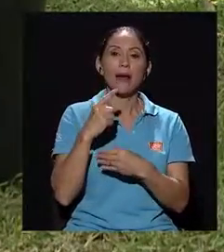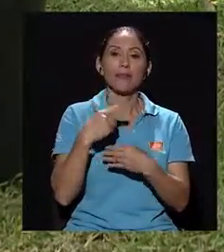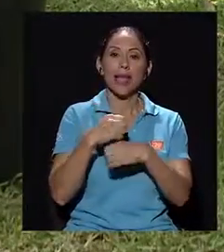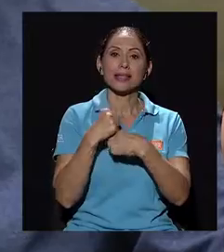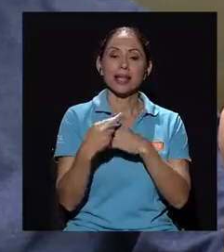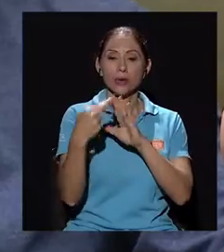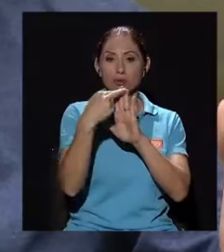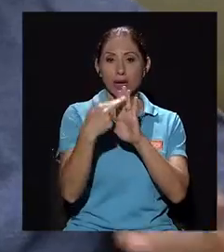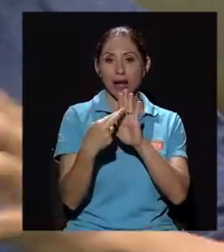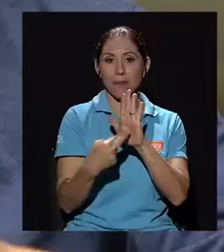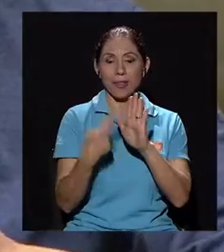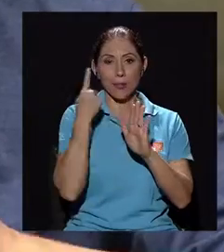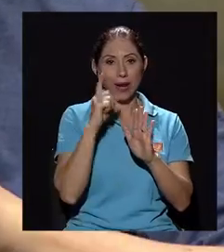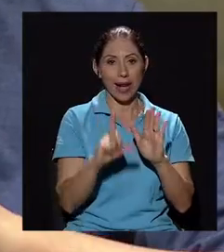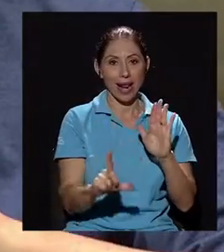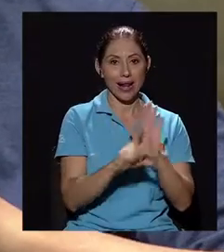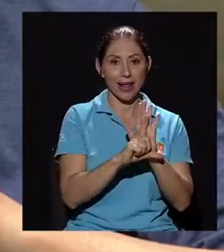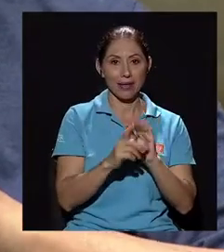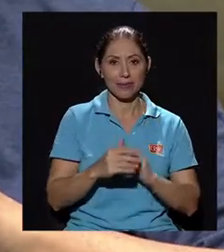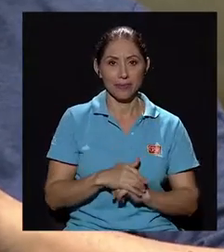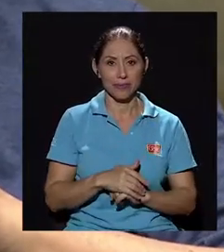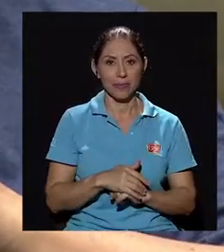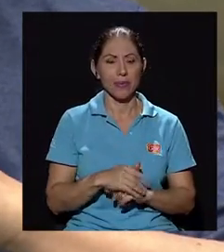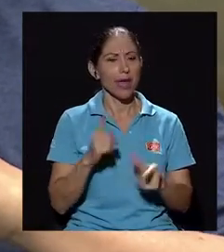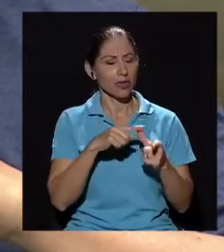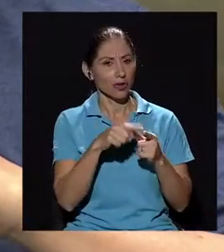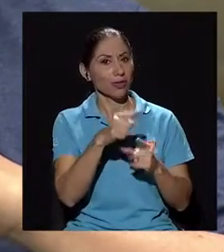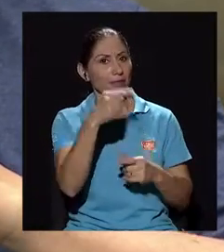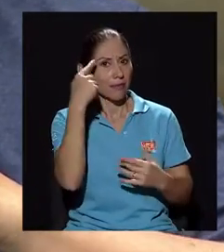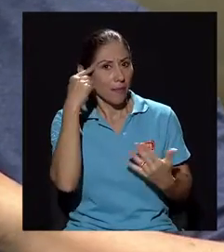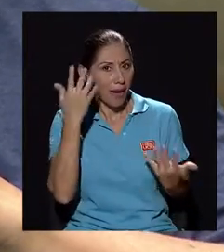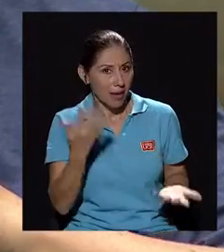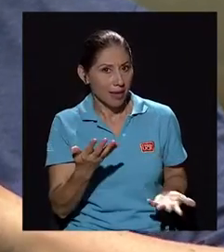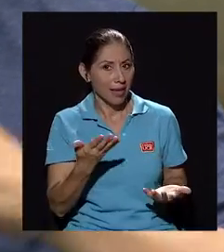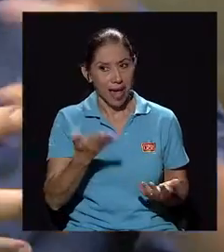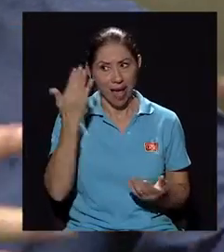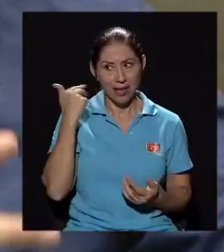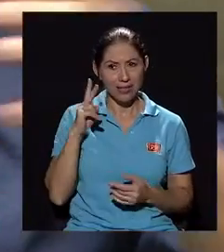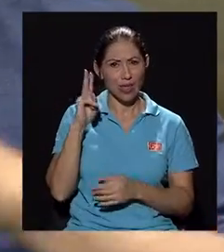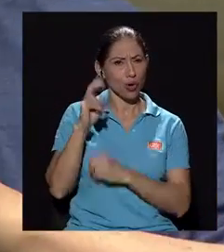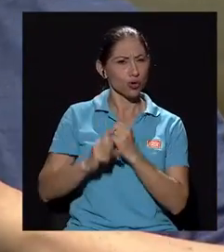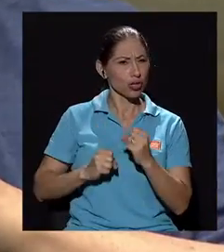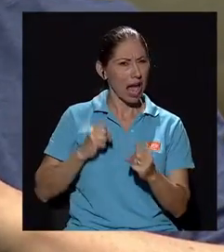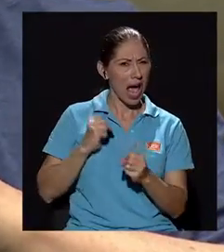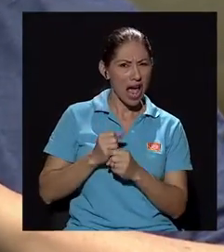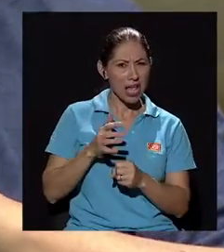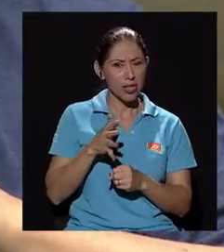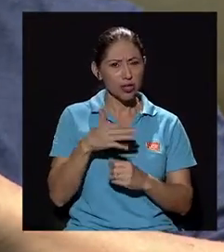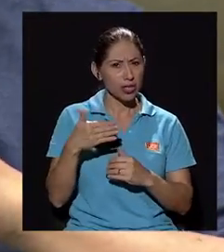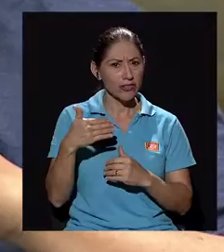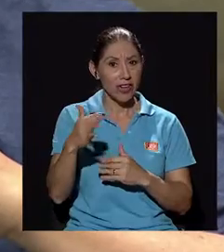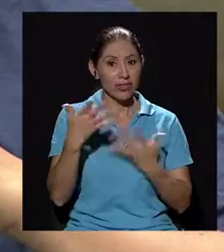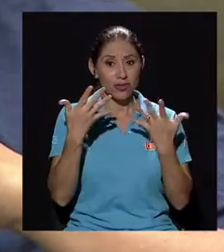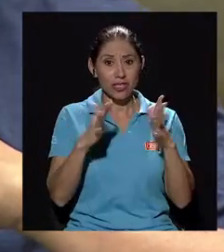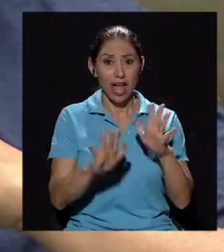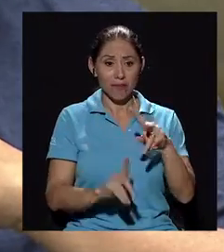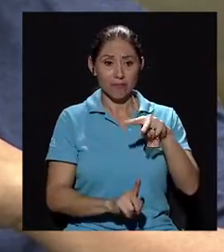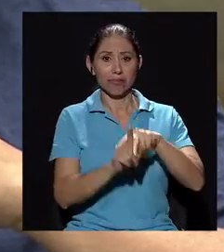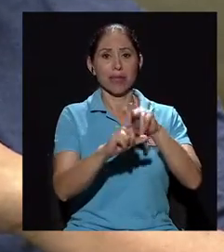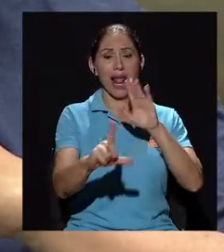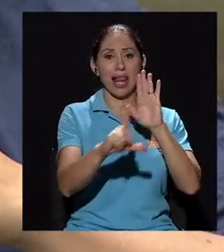ley. Entonces, imagínate que ya llevamos, ¿verdad?, o sea, hace 2 años y resto fue que se promulgó la